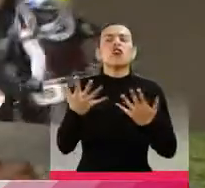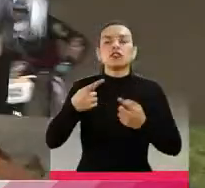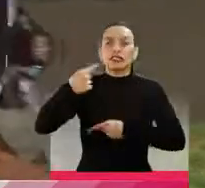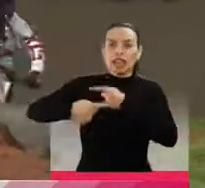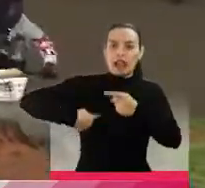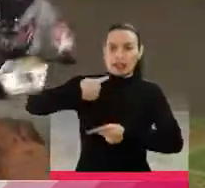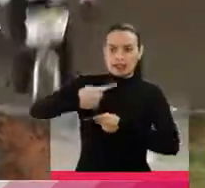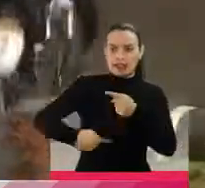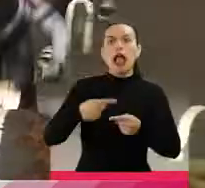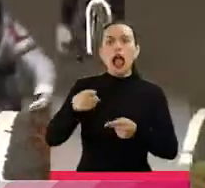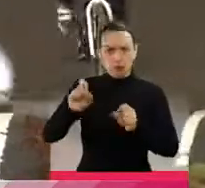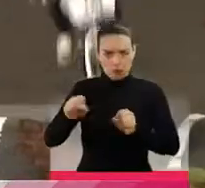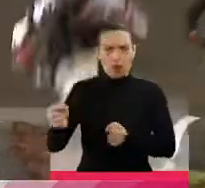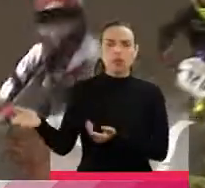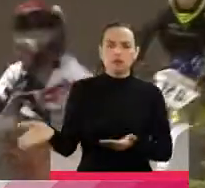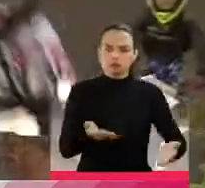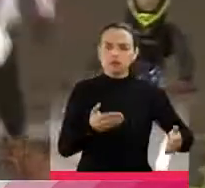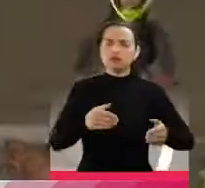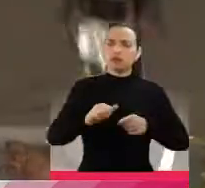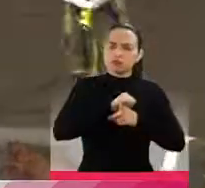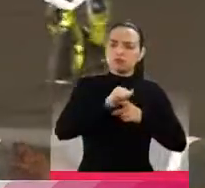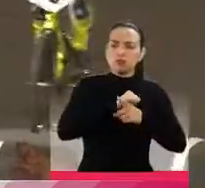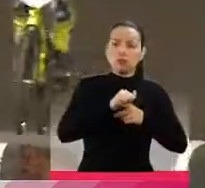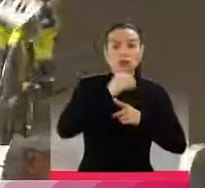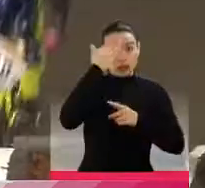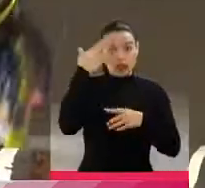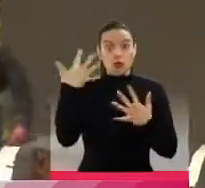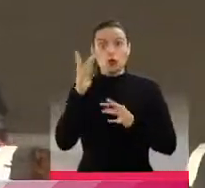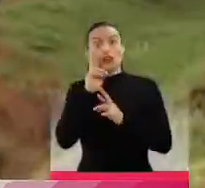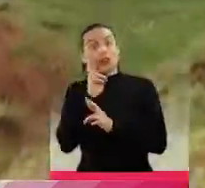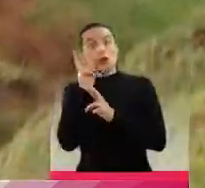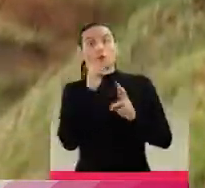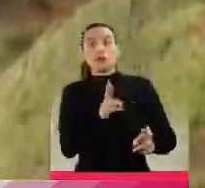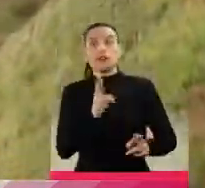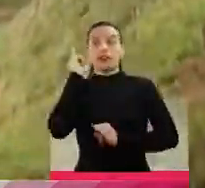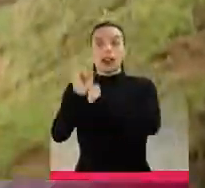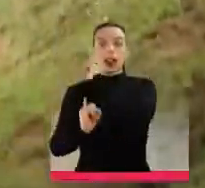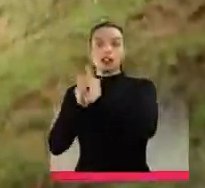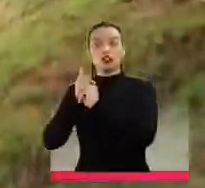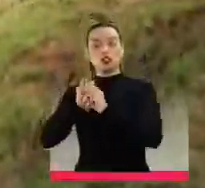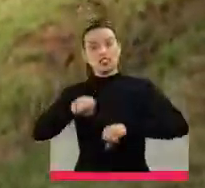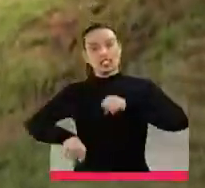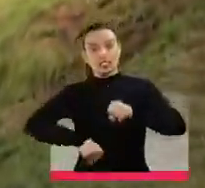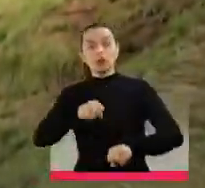entrenamientos, la cual tiene reconocimiento internacional de la Unión Ciclística Internacional.